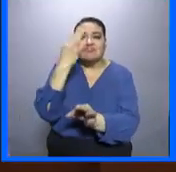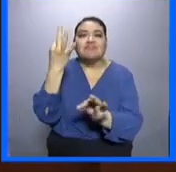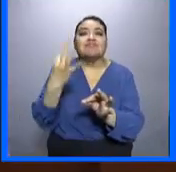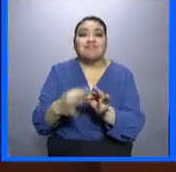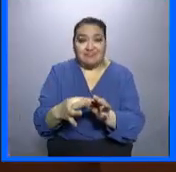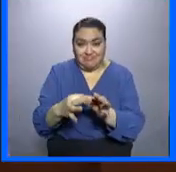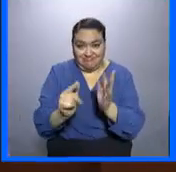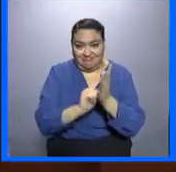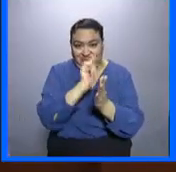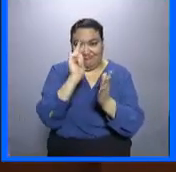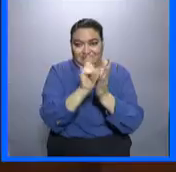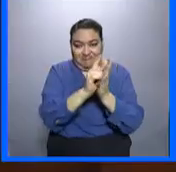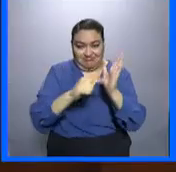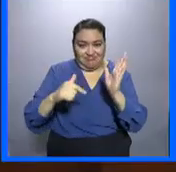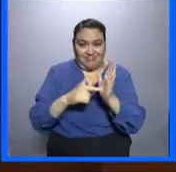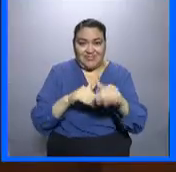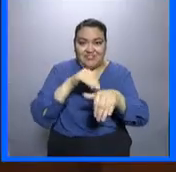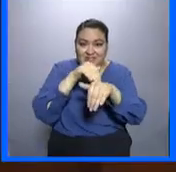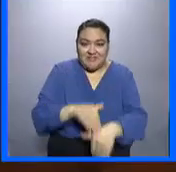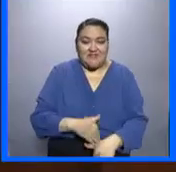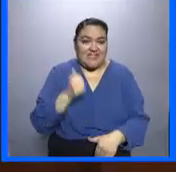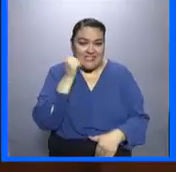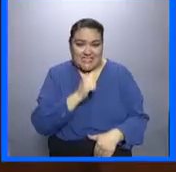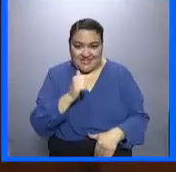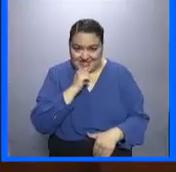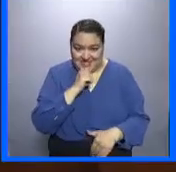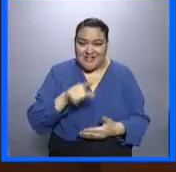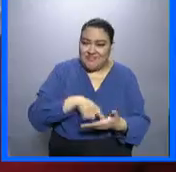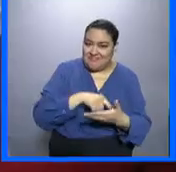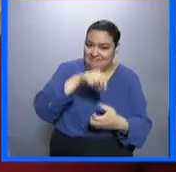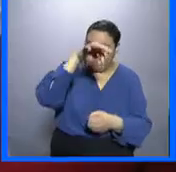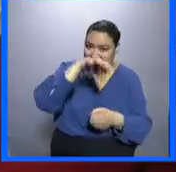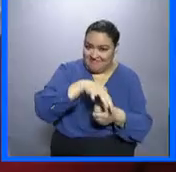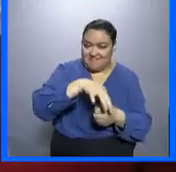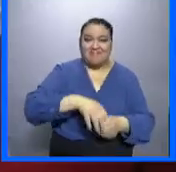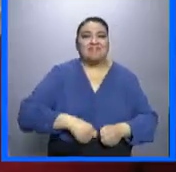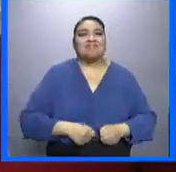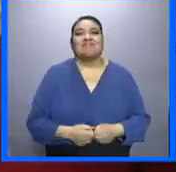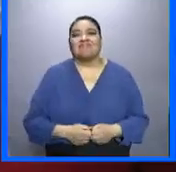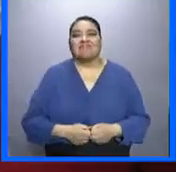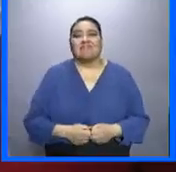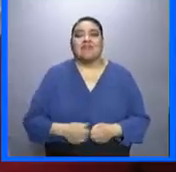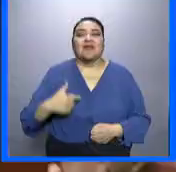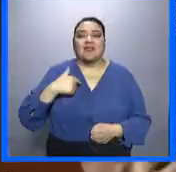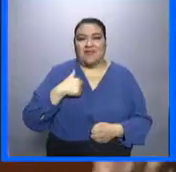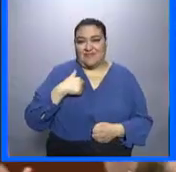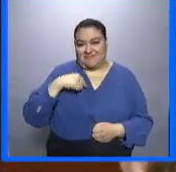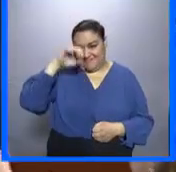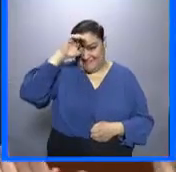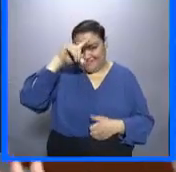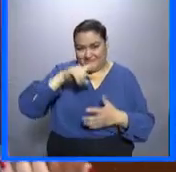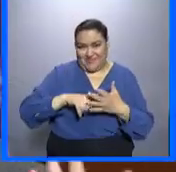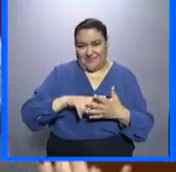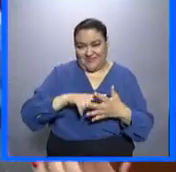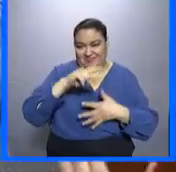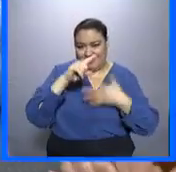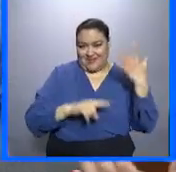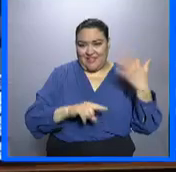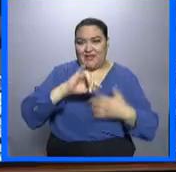de la legalidad de cada una de las elecciones. Para Plural TV, Juan Carlos